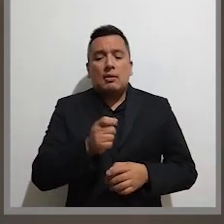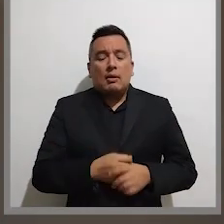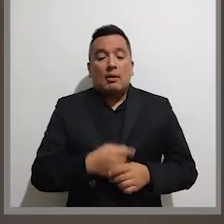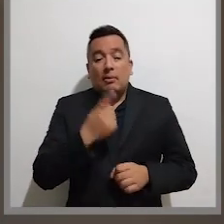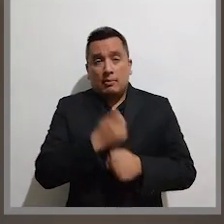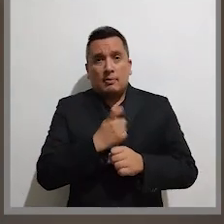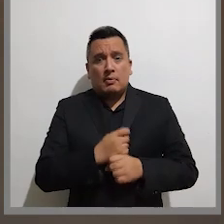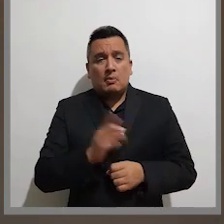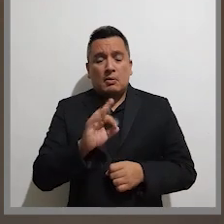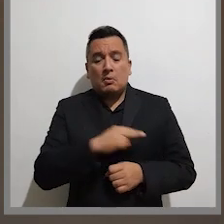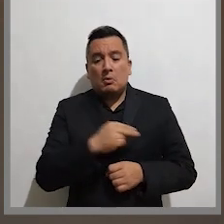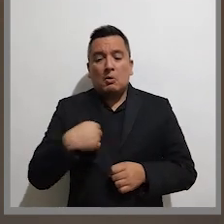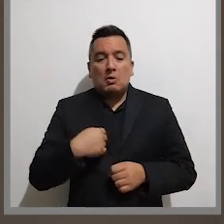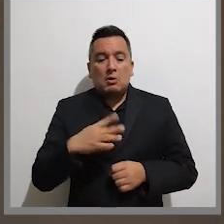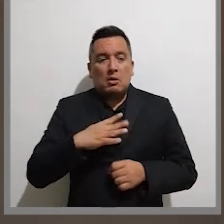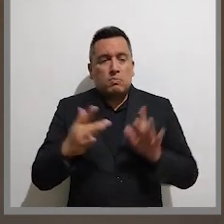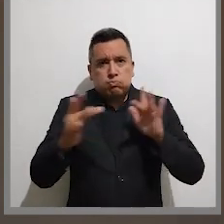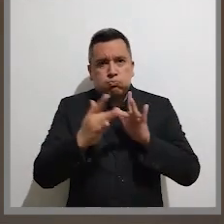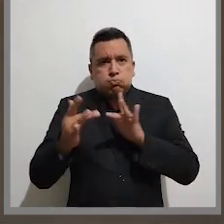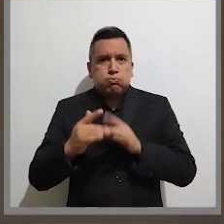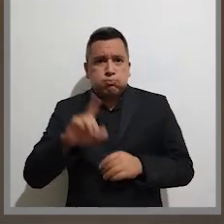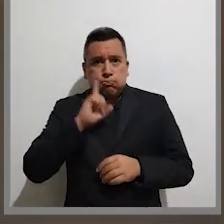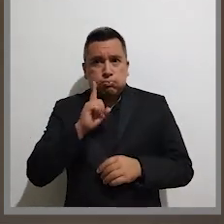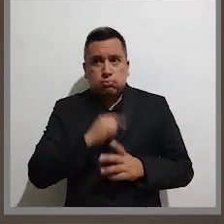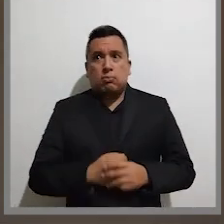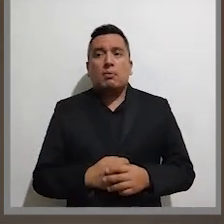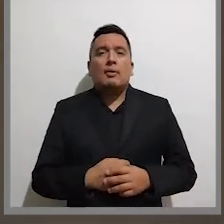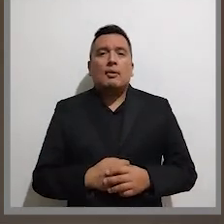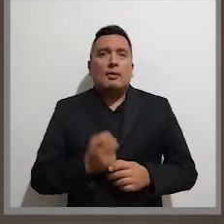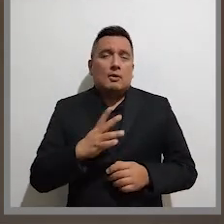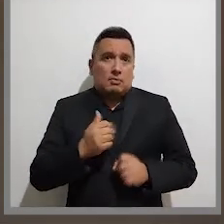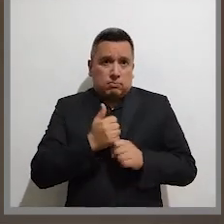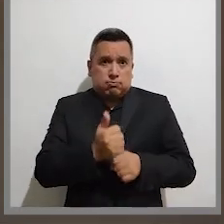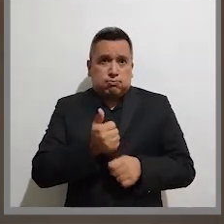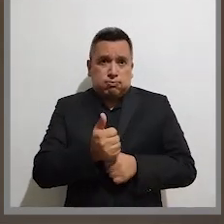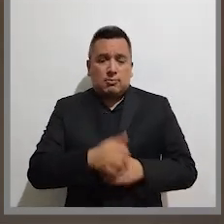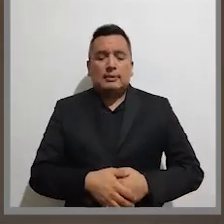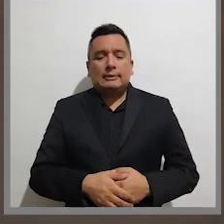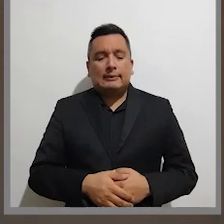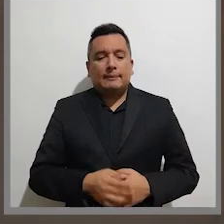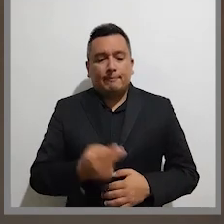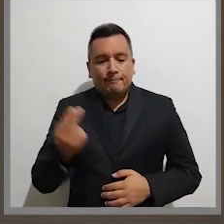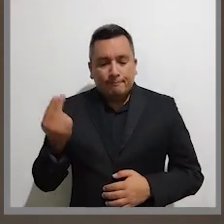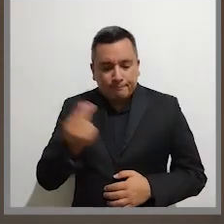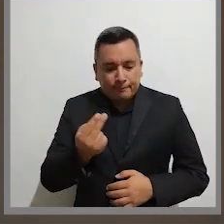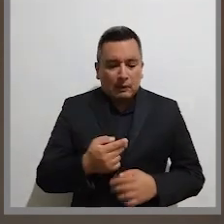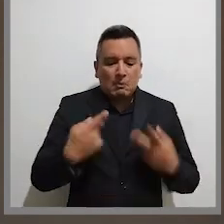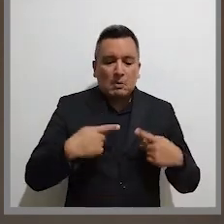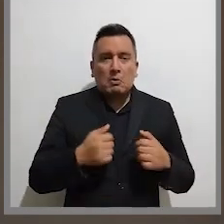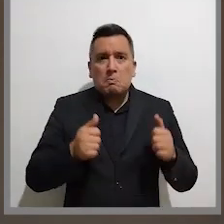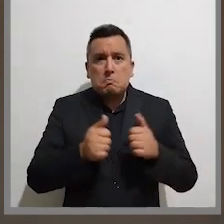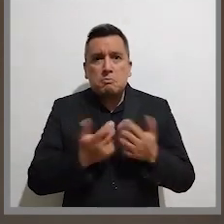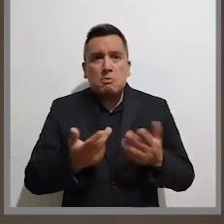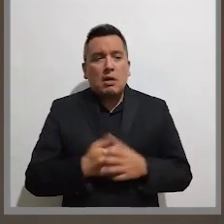es, primero, que si vamos a hacer la creación de red como mujer que está siendo víctima de violencia, tienes que tener a las personas